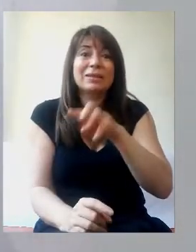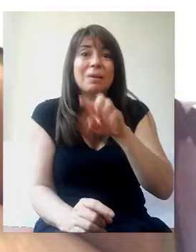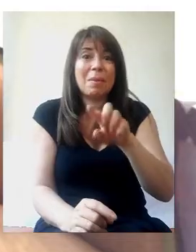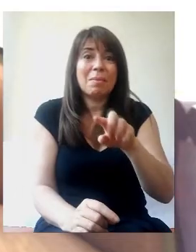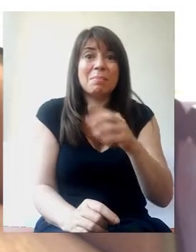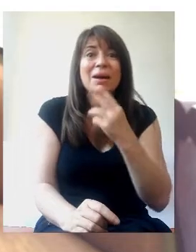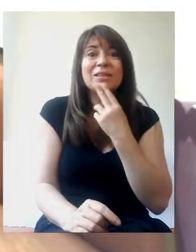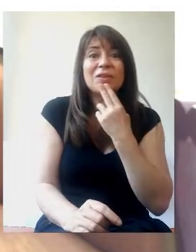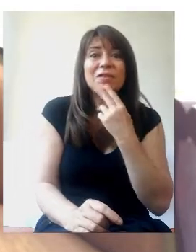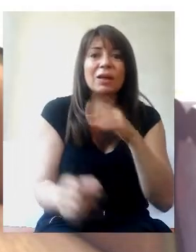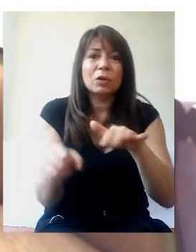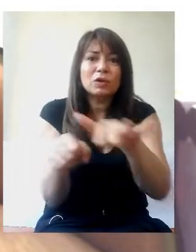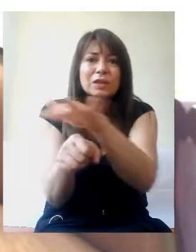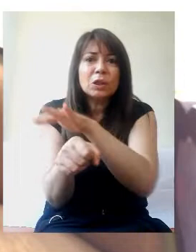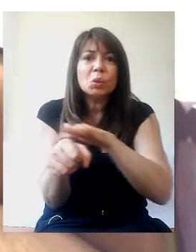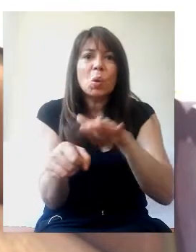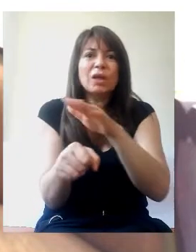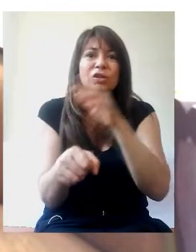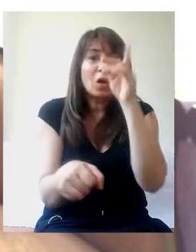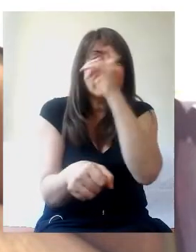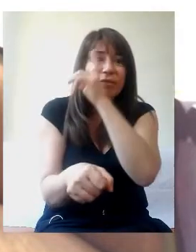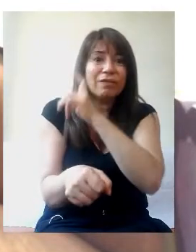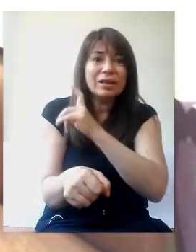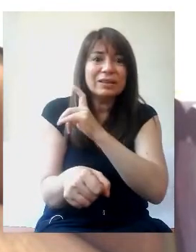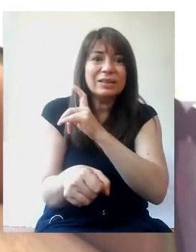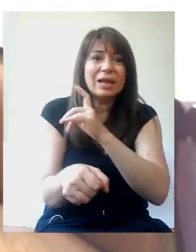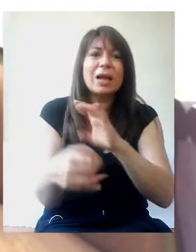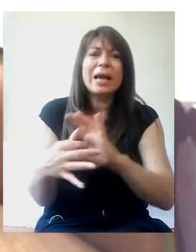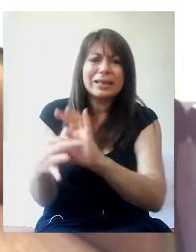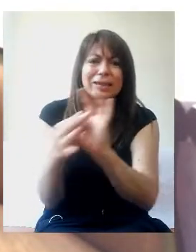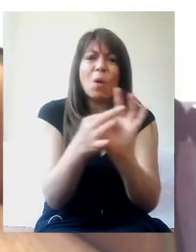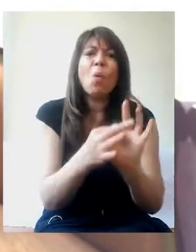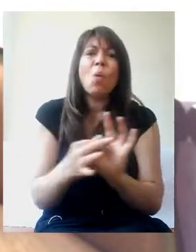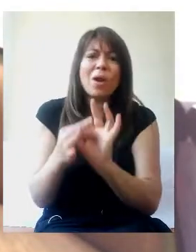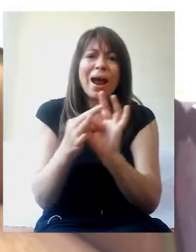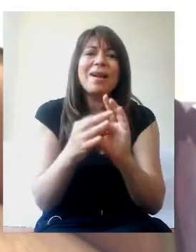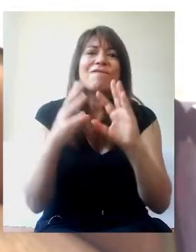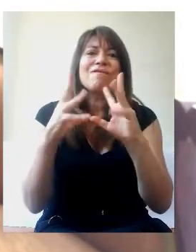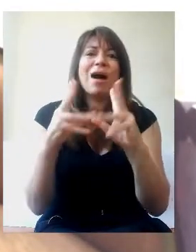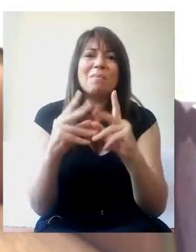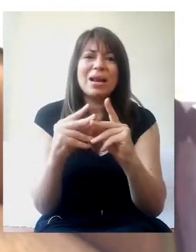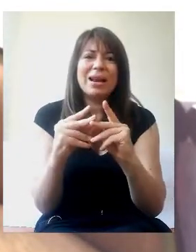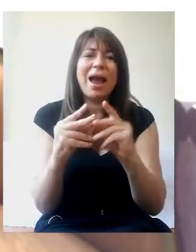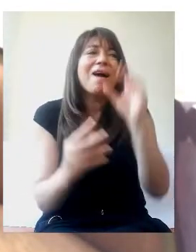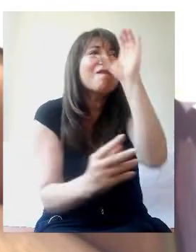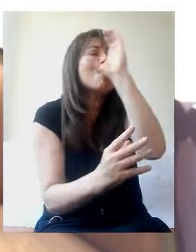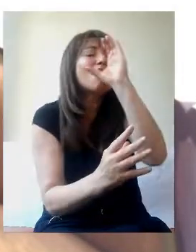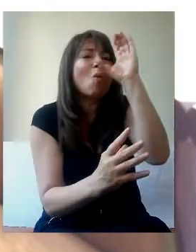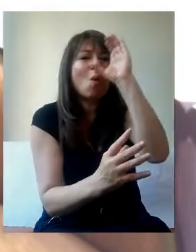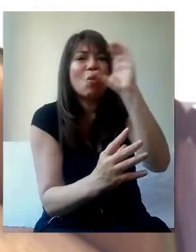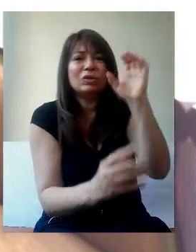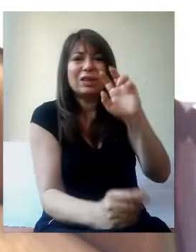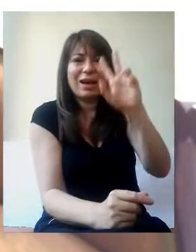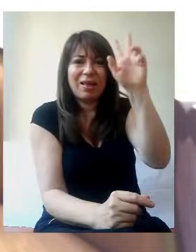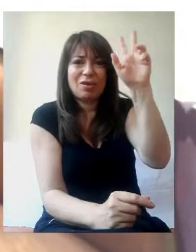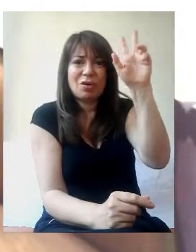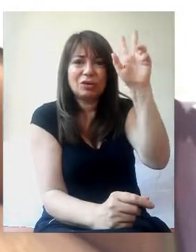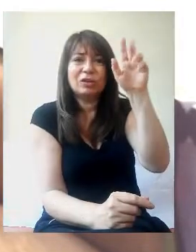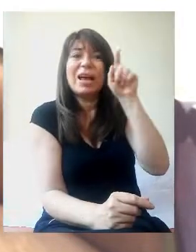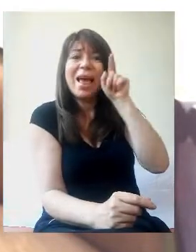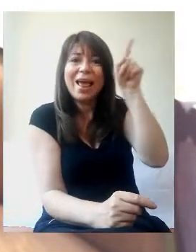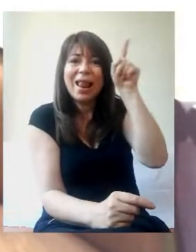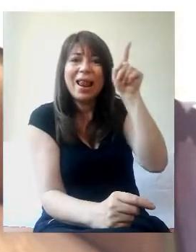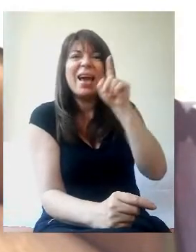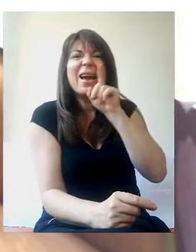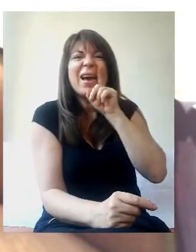y papás que están viviendo esta situación difícil que se unan como familia y busquen del Señor, porque